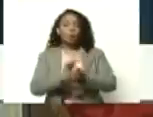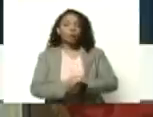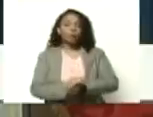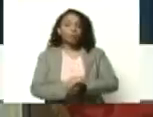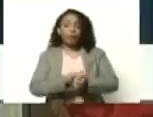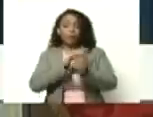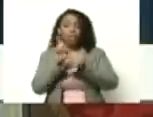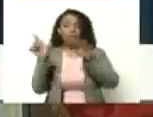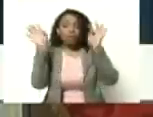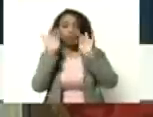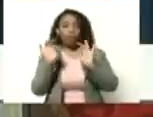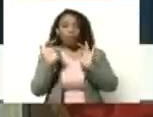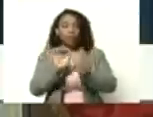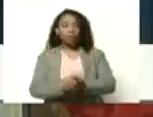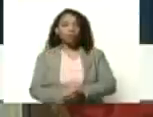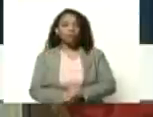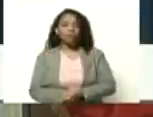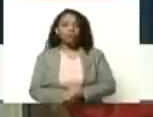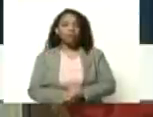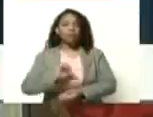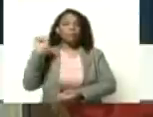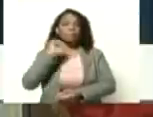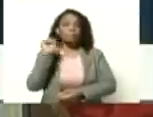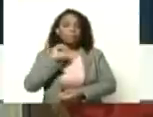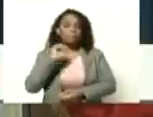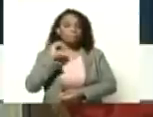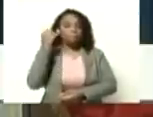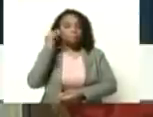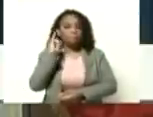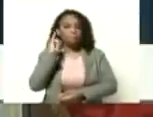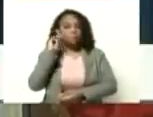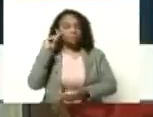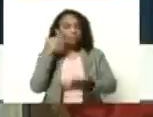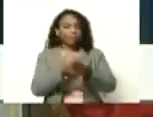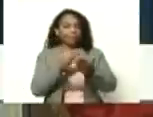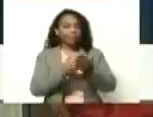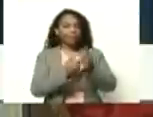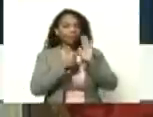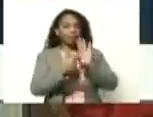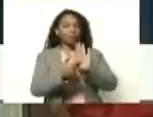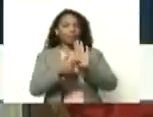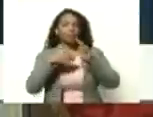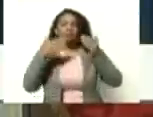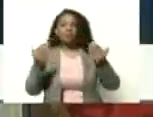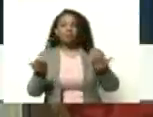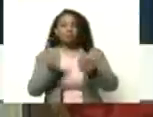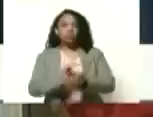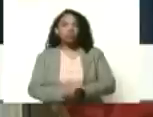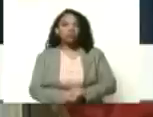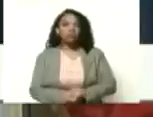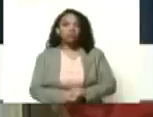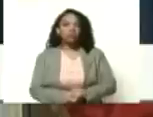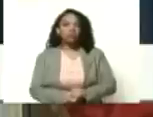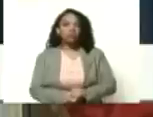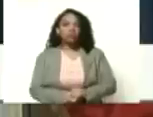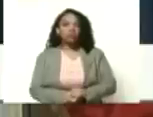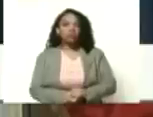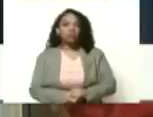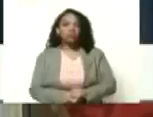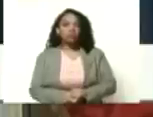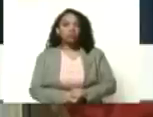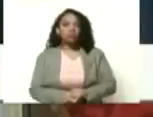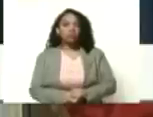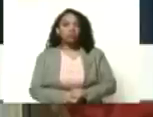sentido si teníamos corroborado que a partir de las